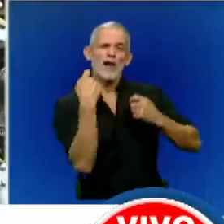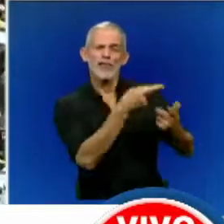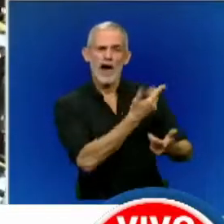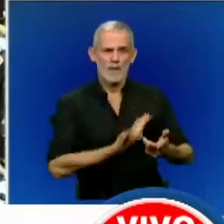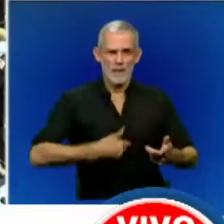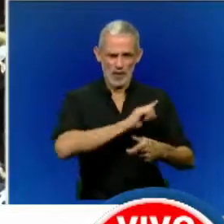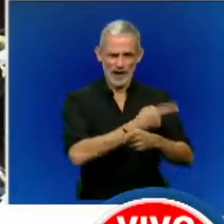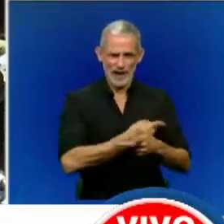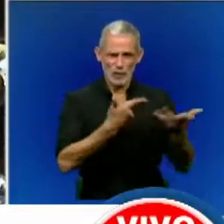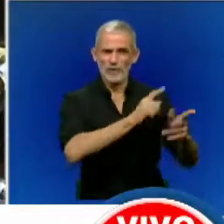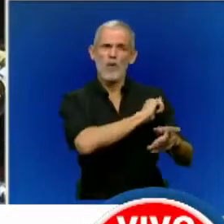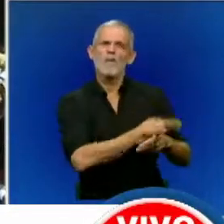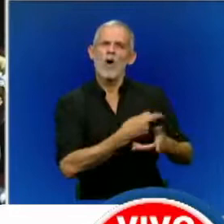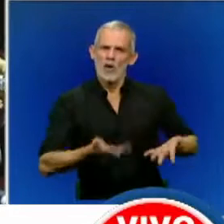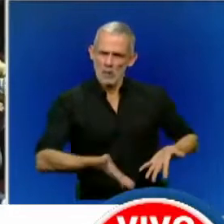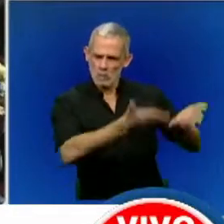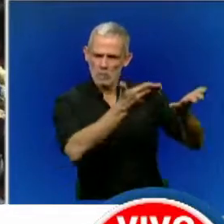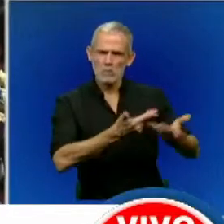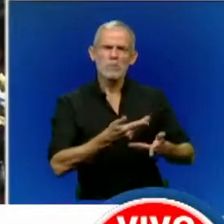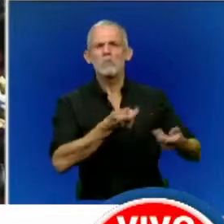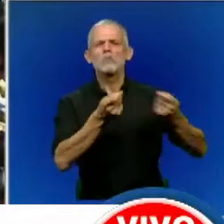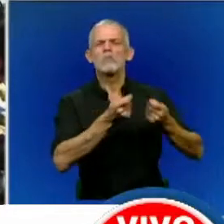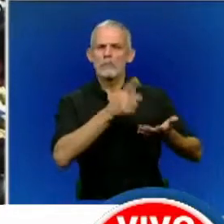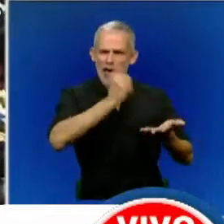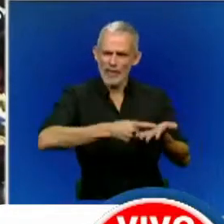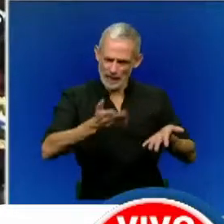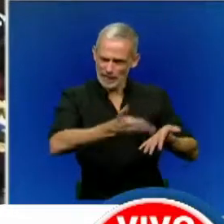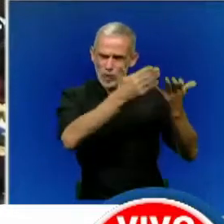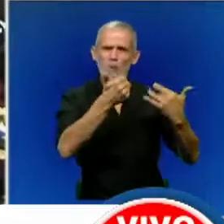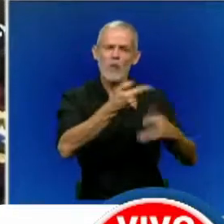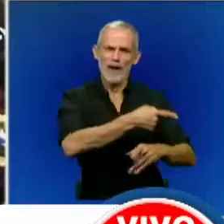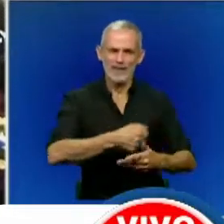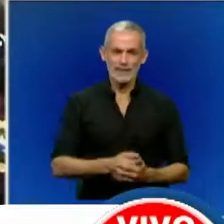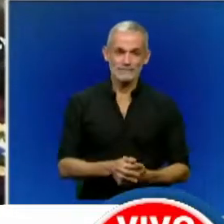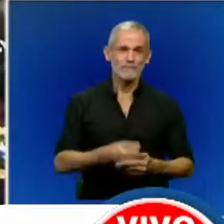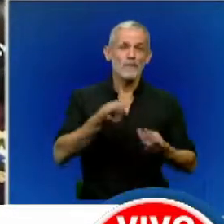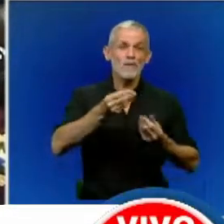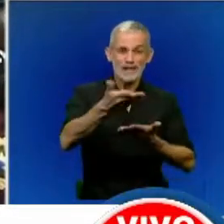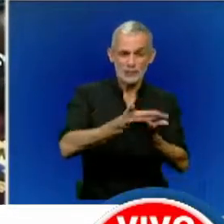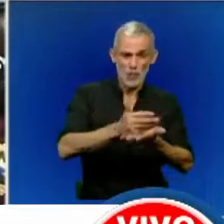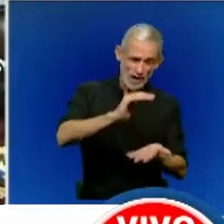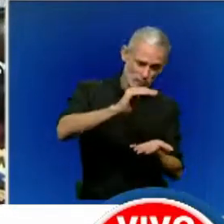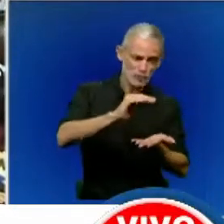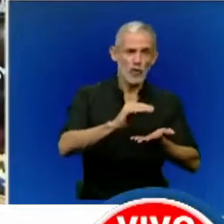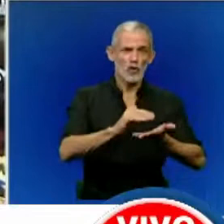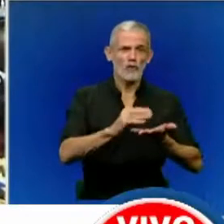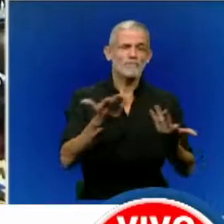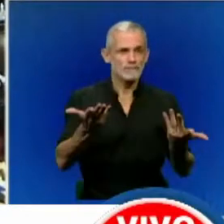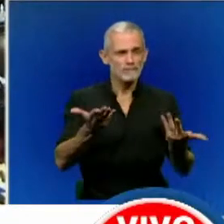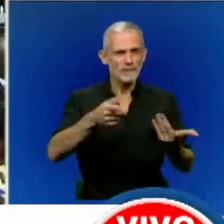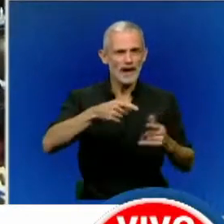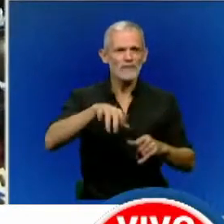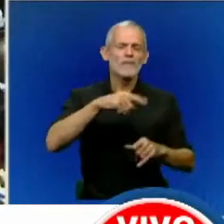Poder Ejecutivo, habilitando esa gobernanza por decreto. El presupuesto de la tolerancia que